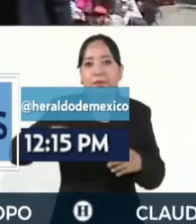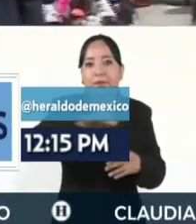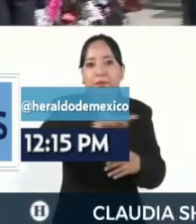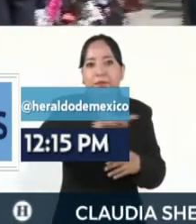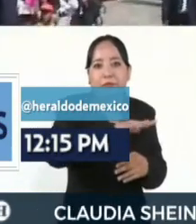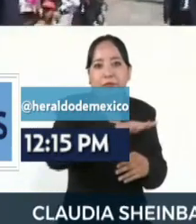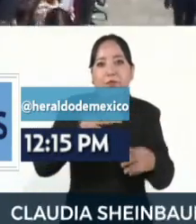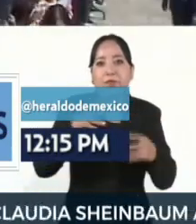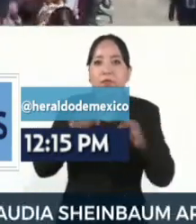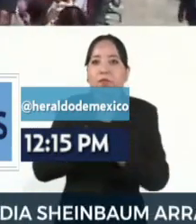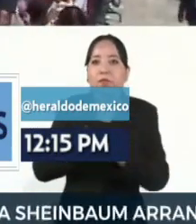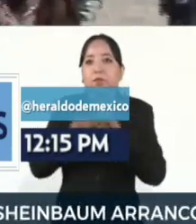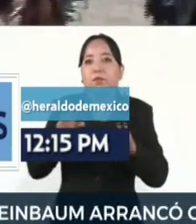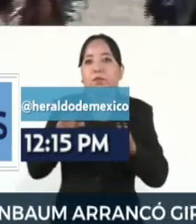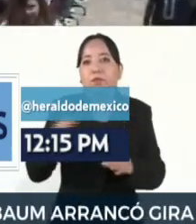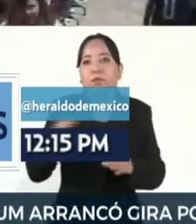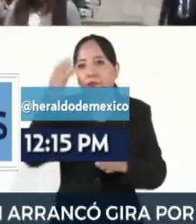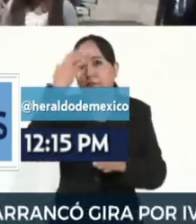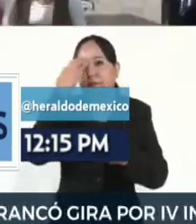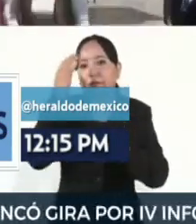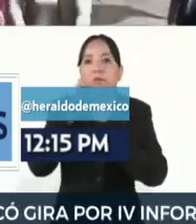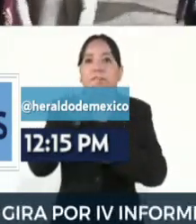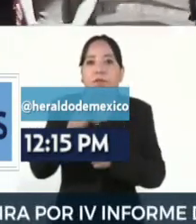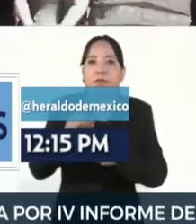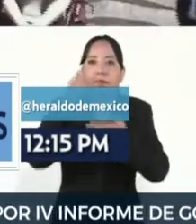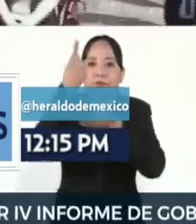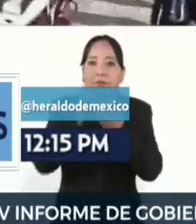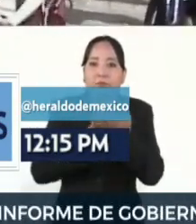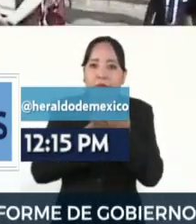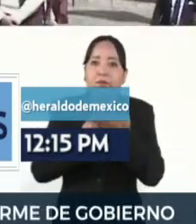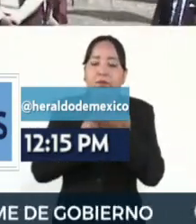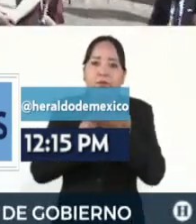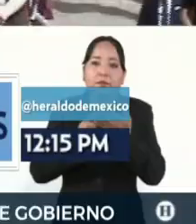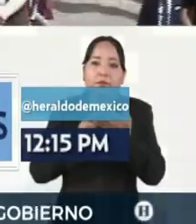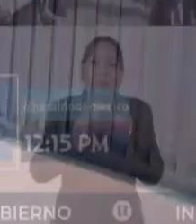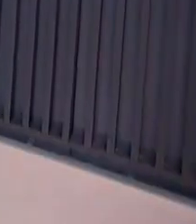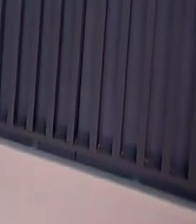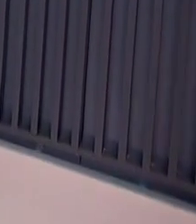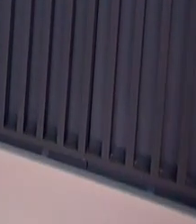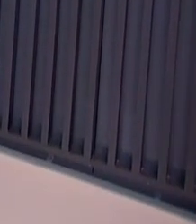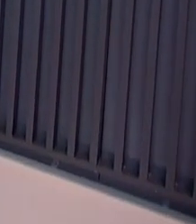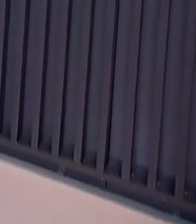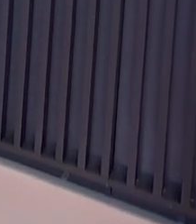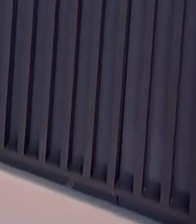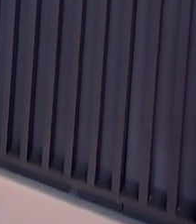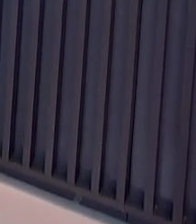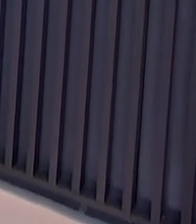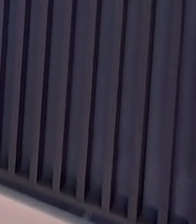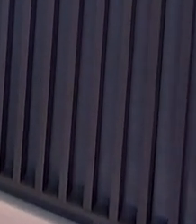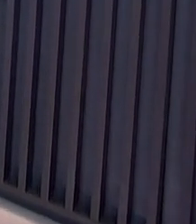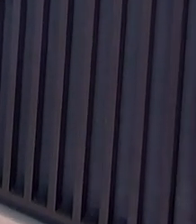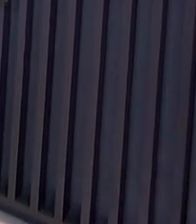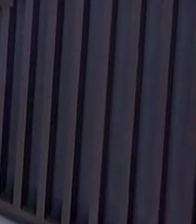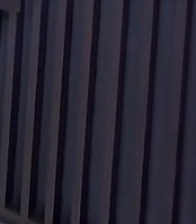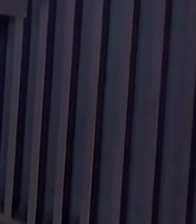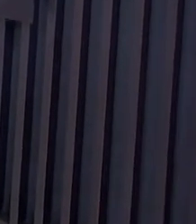contigo al estudio. Yo por supuesto que sigo aquí muy atenta porque ya no falta nada para que la jefa de gobierno Claudia Sheinbaum empiece a rendir este